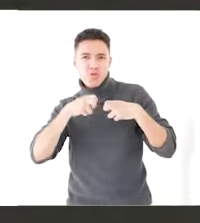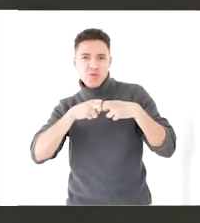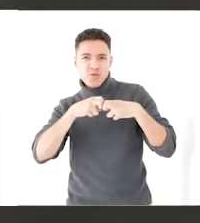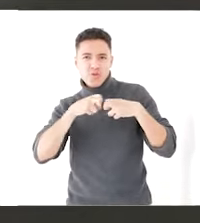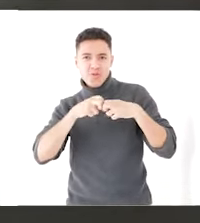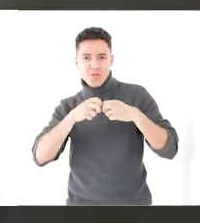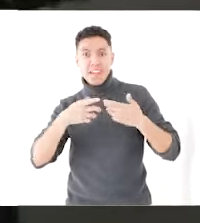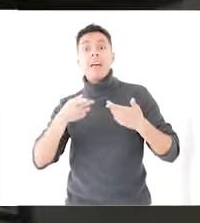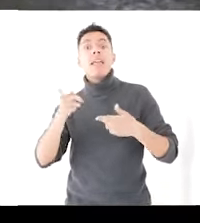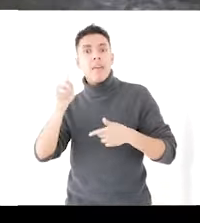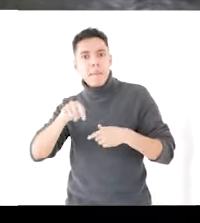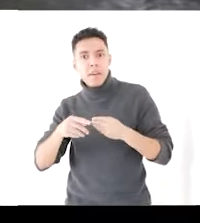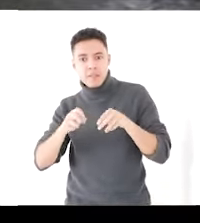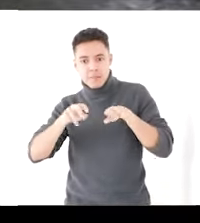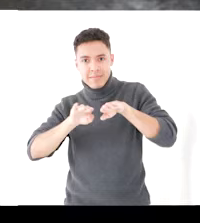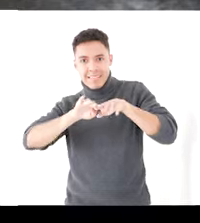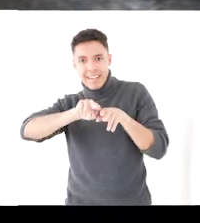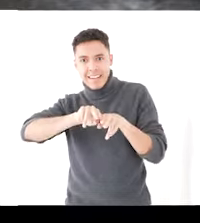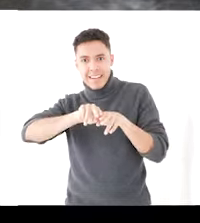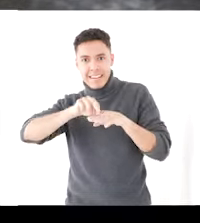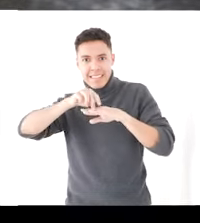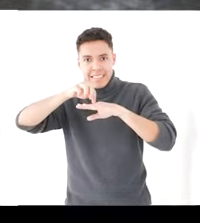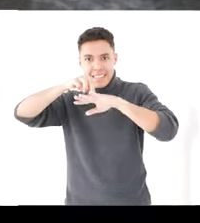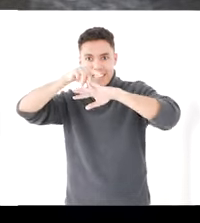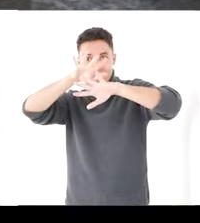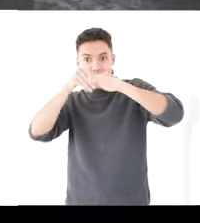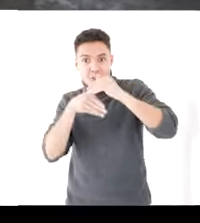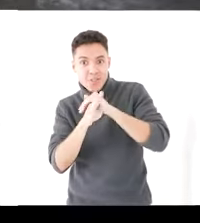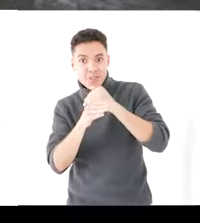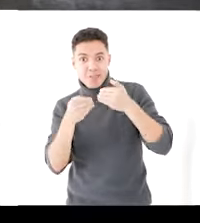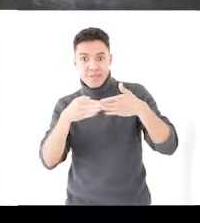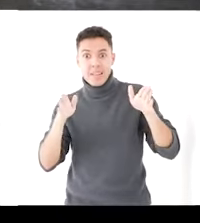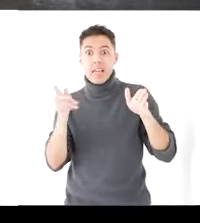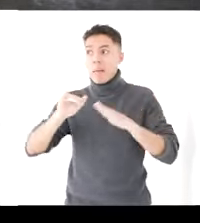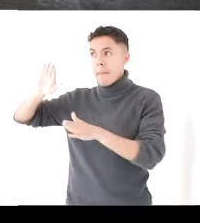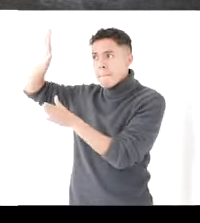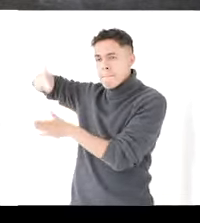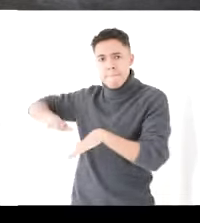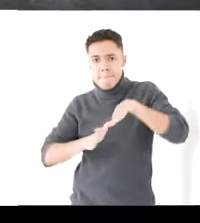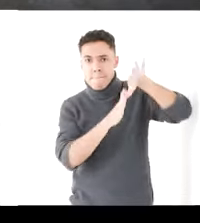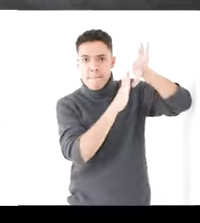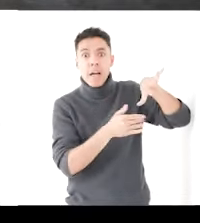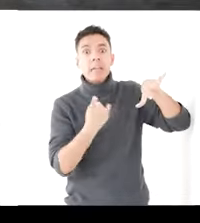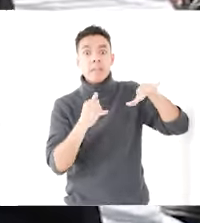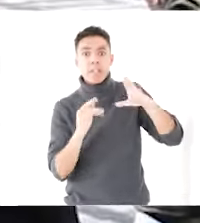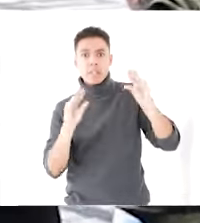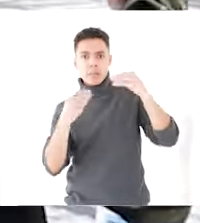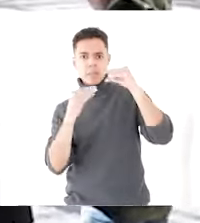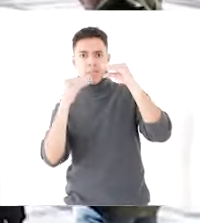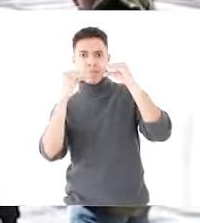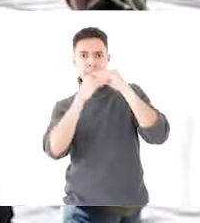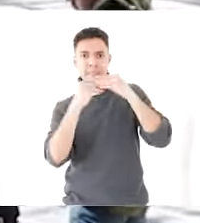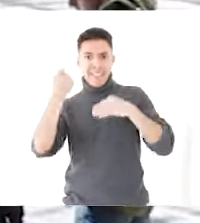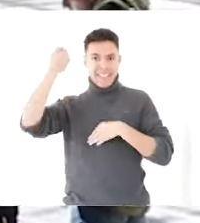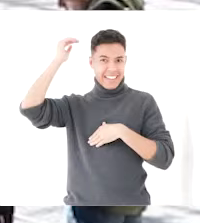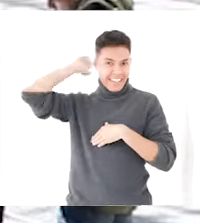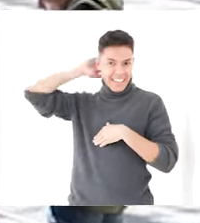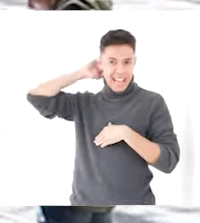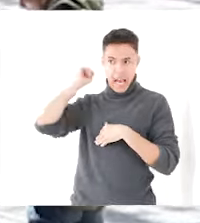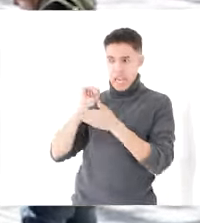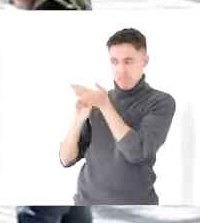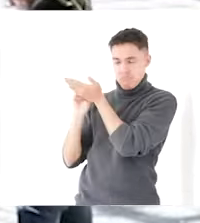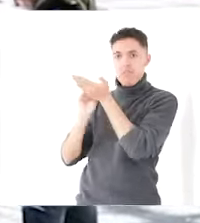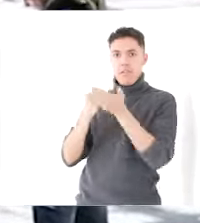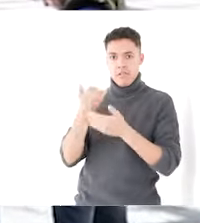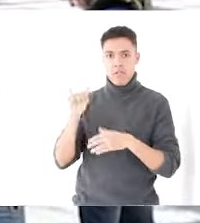la tubería eléctrica en el área de camerinos, se construyeron las escaleras de acceso a la tarima y los muros de confinamiento y se adecuó la